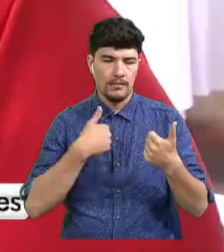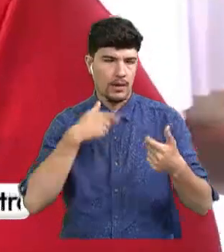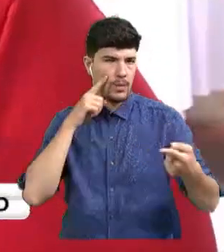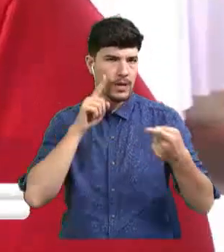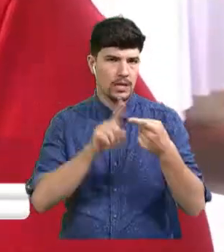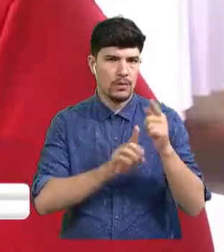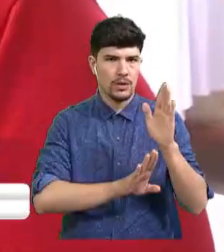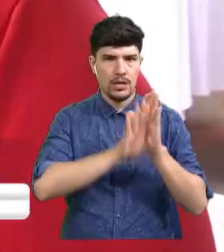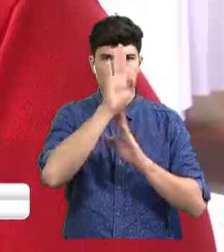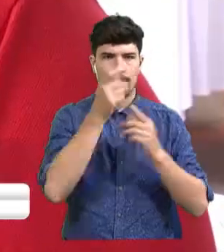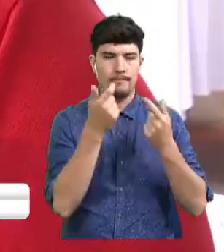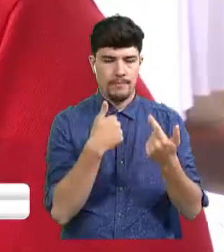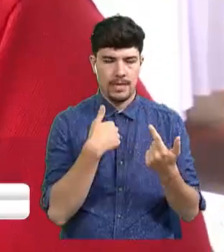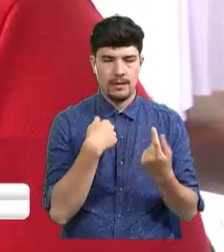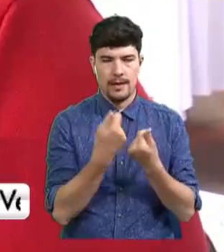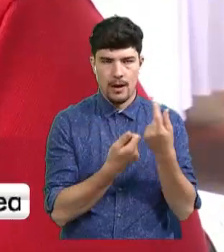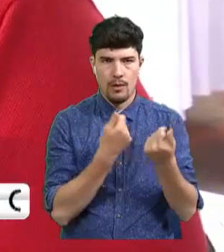negocio